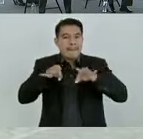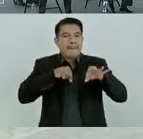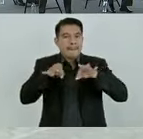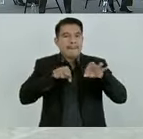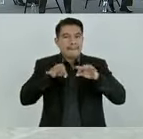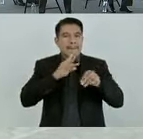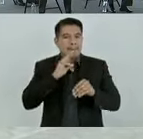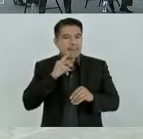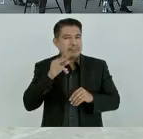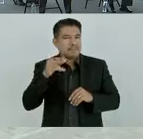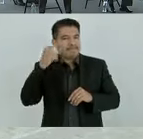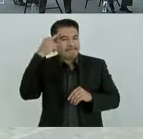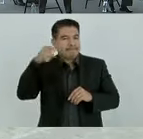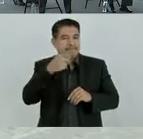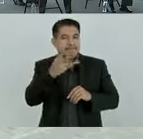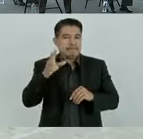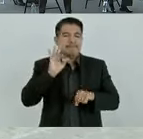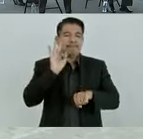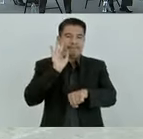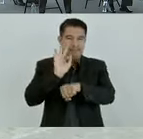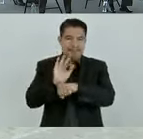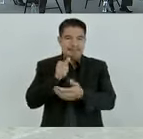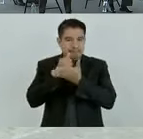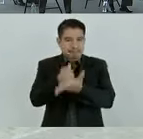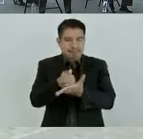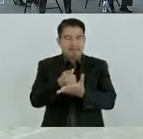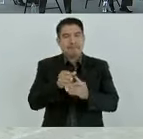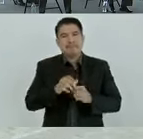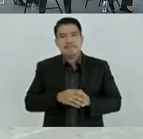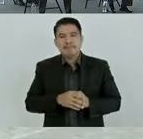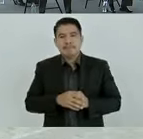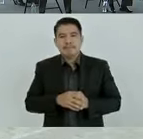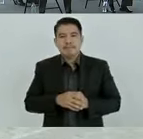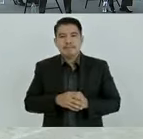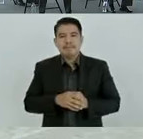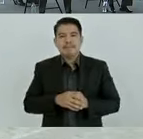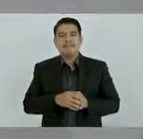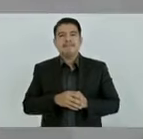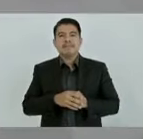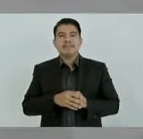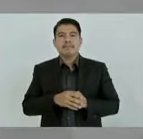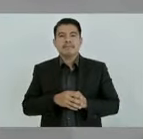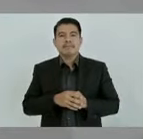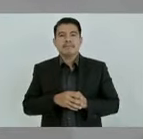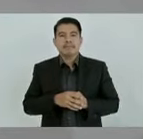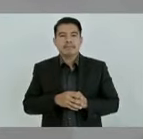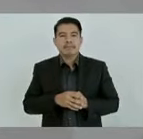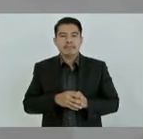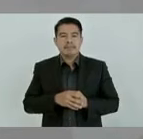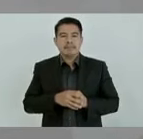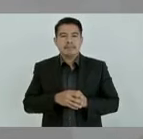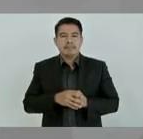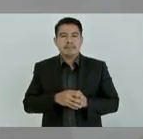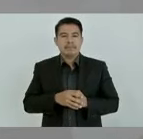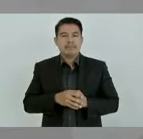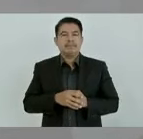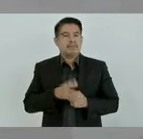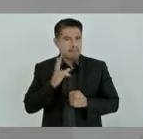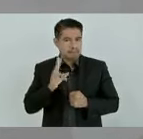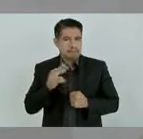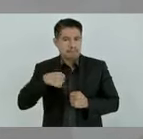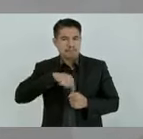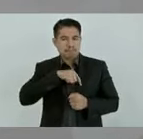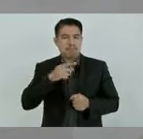y haya bienestar. Desde luego, vamos nosotros a seguir apoyando